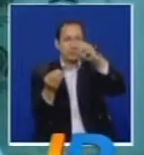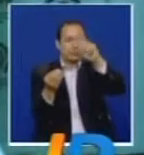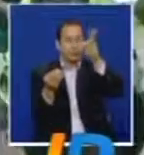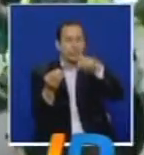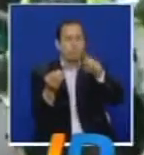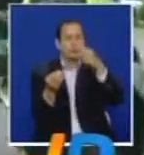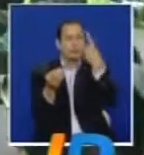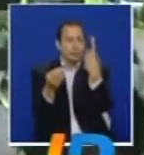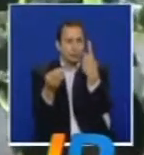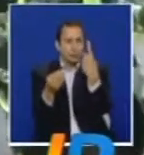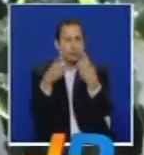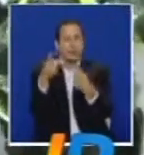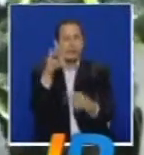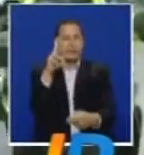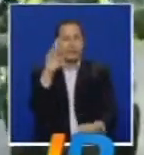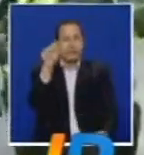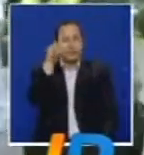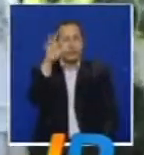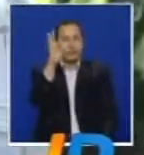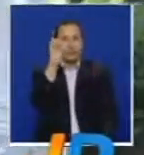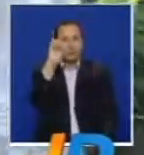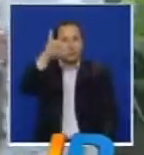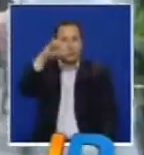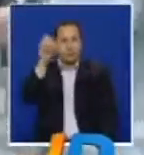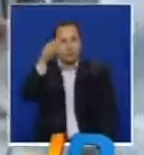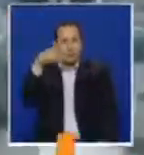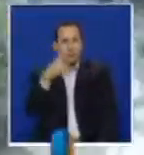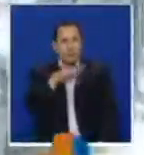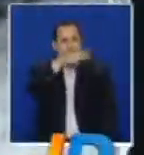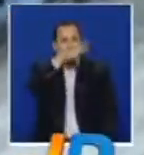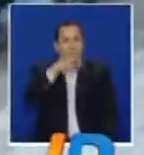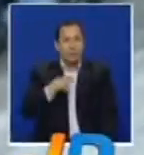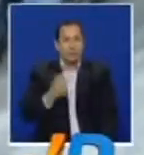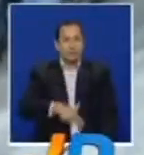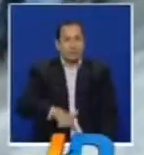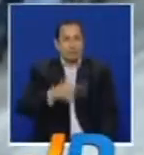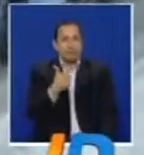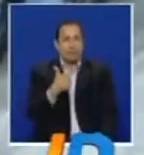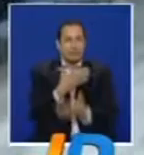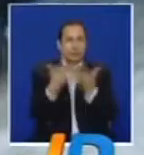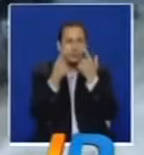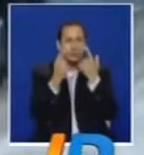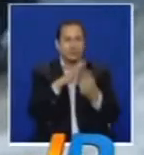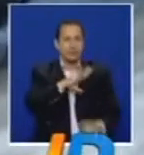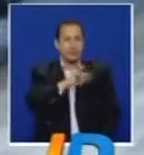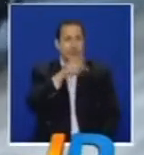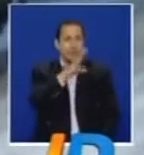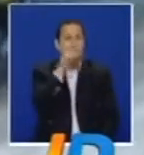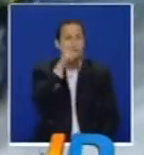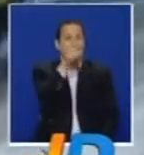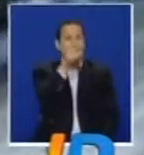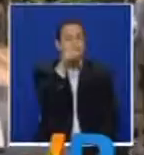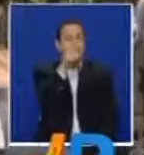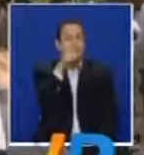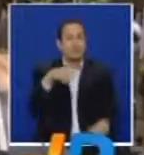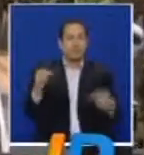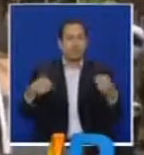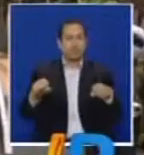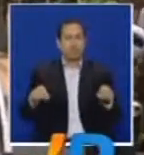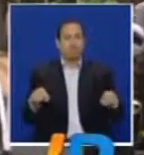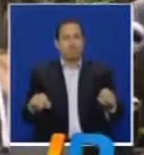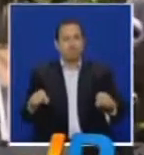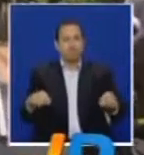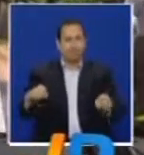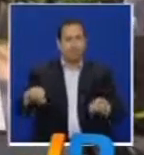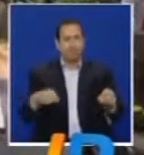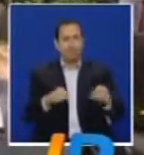En los operativos fueron incautadas armas, municiones y alucinógenos. En Cali, este hombre que se movilizaba en una motocicleta